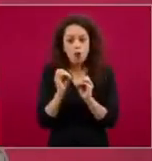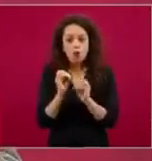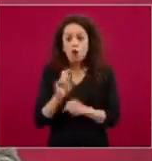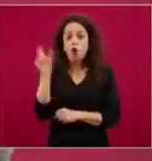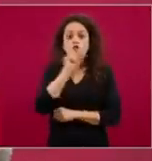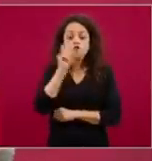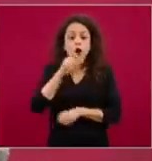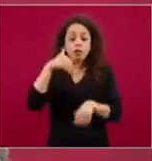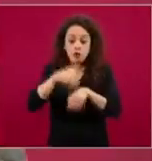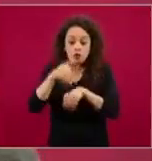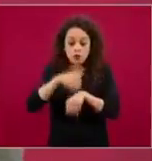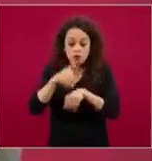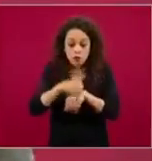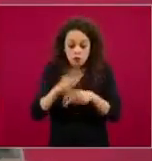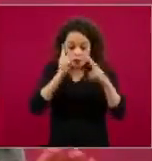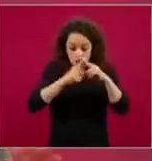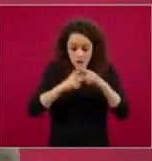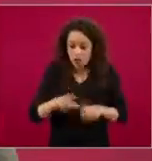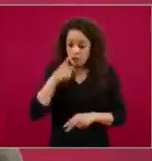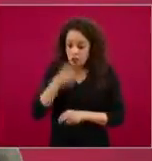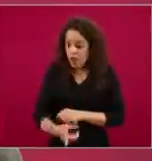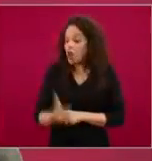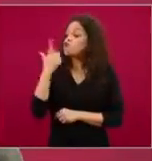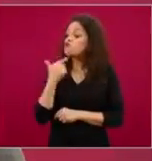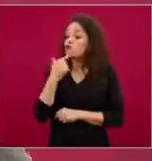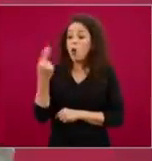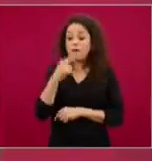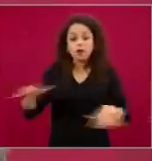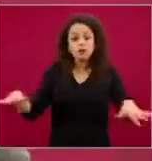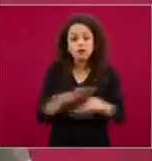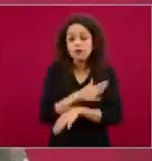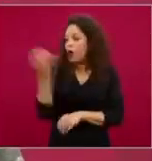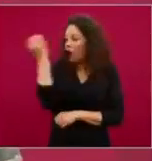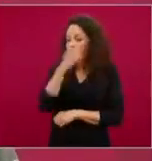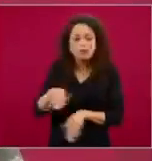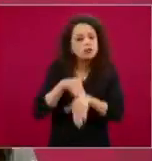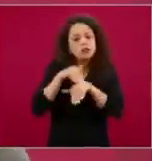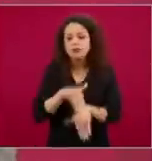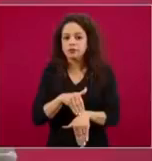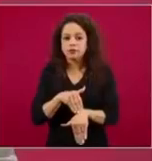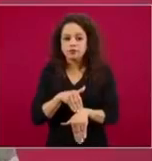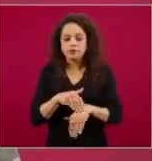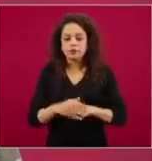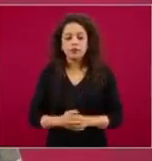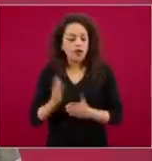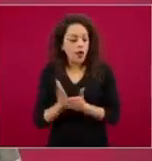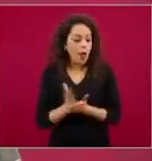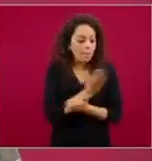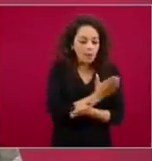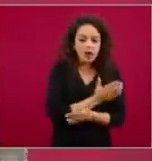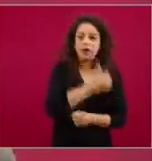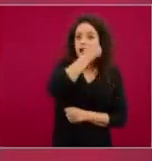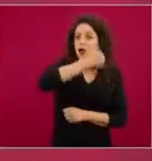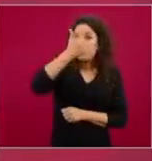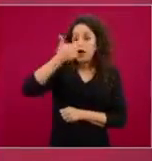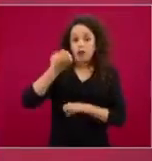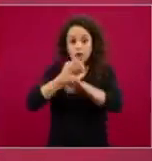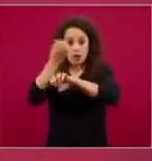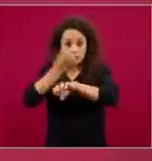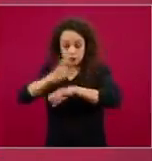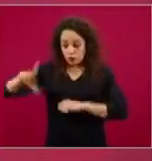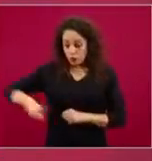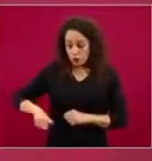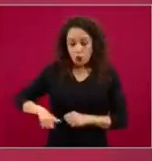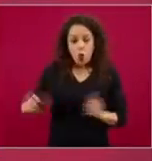es rojo. Okay. En la Ciudad de México y en cualquiera de las entidades federativas. Sí. Ahora, punto y aparte, los gobiernos estatales, a partir de la